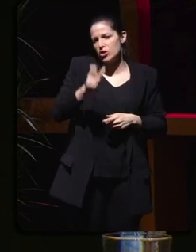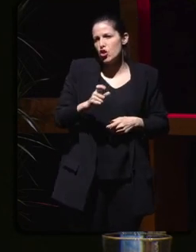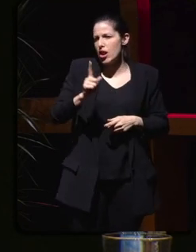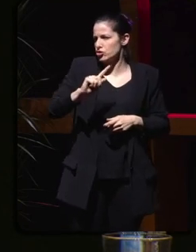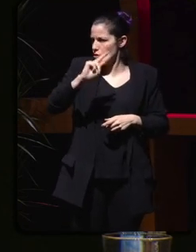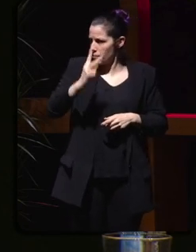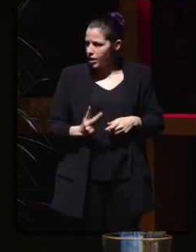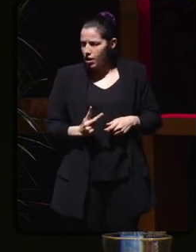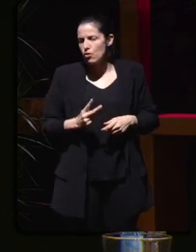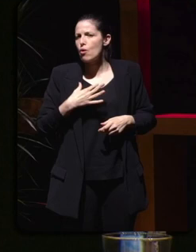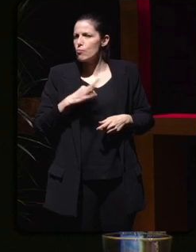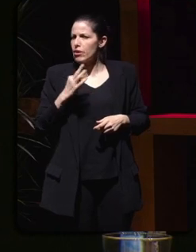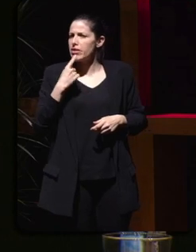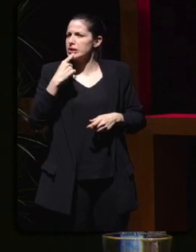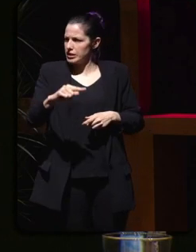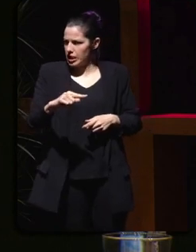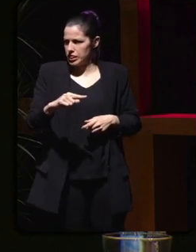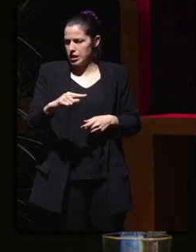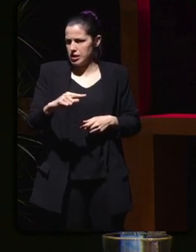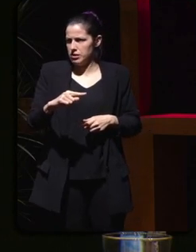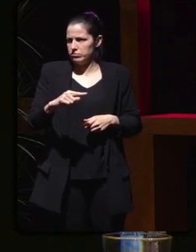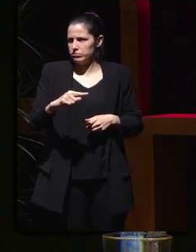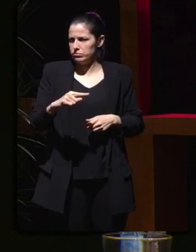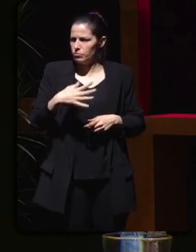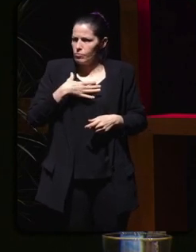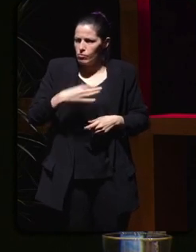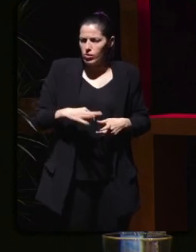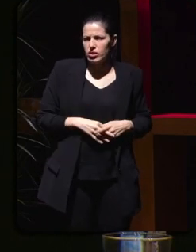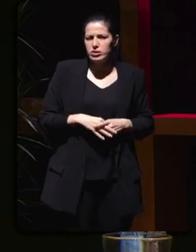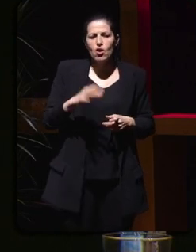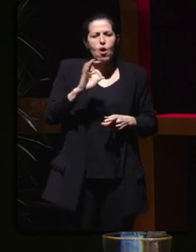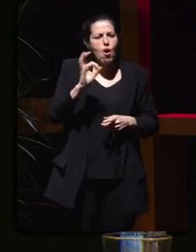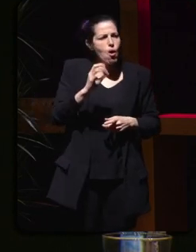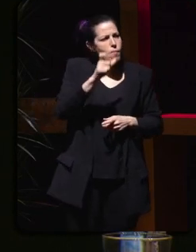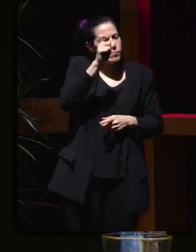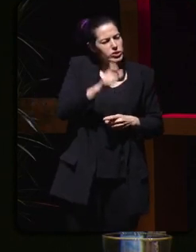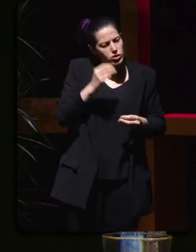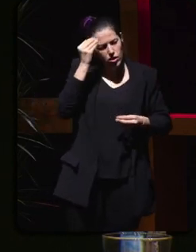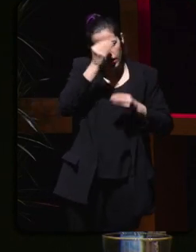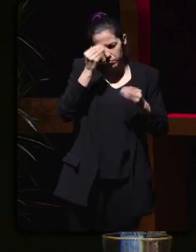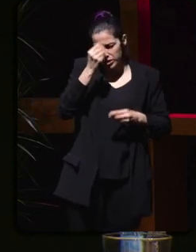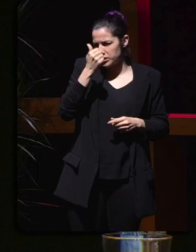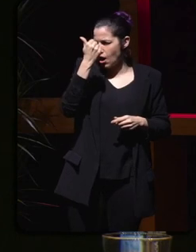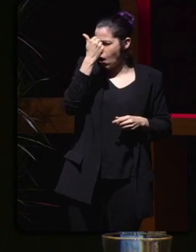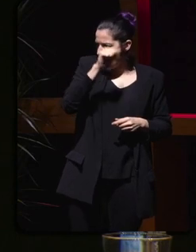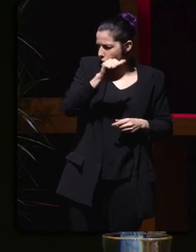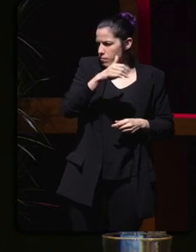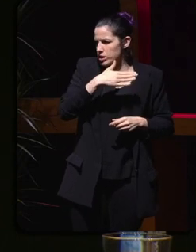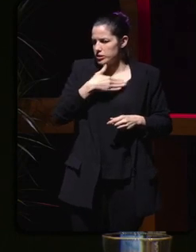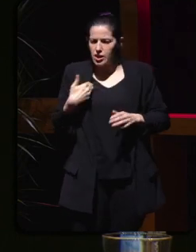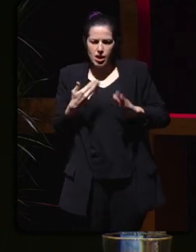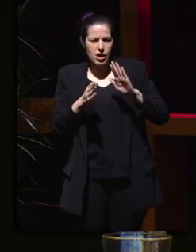hombres y personas no binarias Y si hay alguien que considera que las personas que los hombres estarán que sigan teniendo